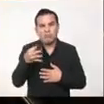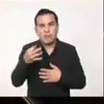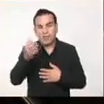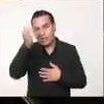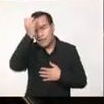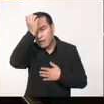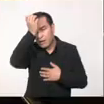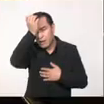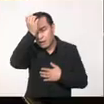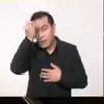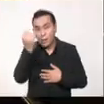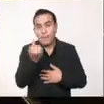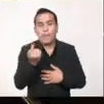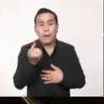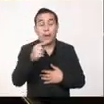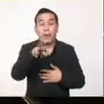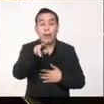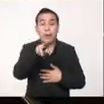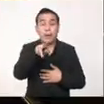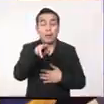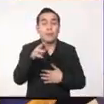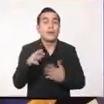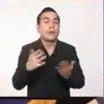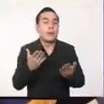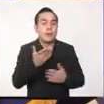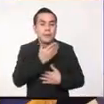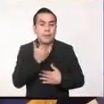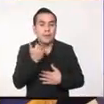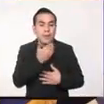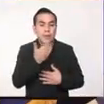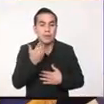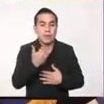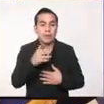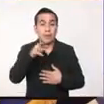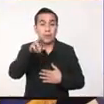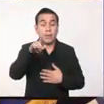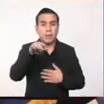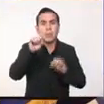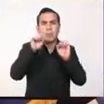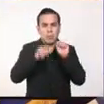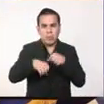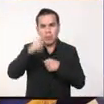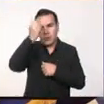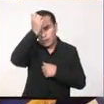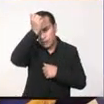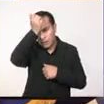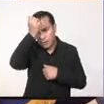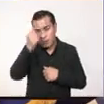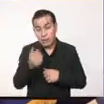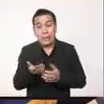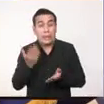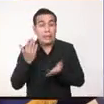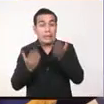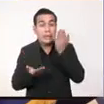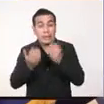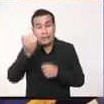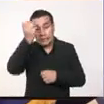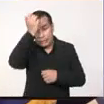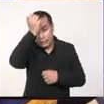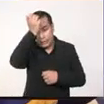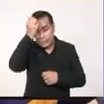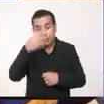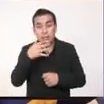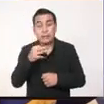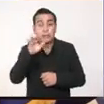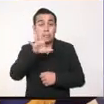que han cometido nuestros amigos, porque un amigo se puede equivocar, y muchos amigos se pueden equivocar también, el hecho